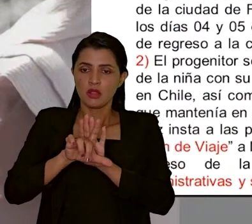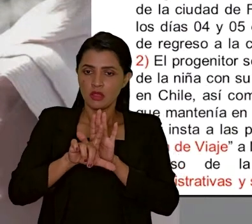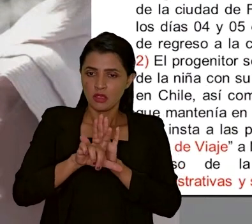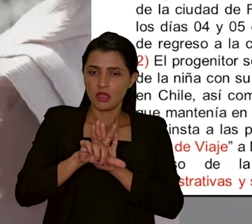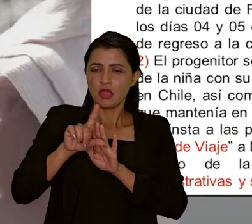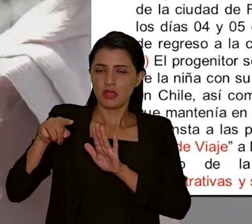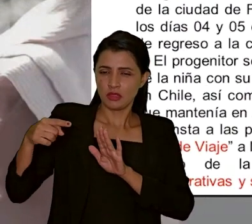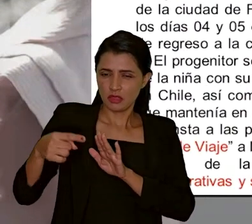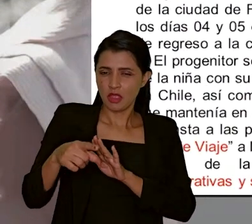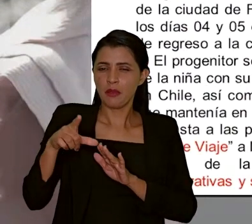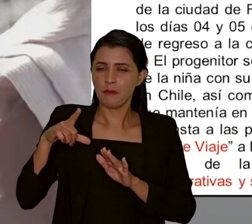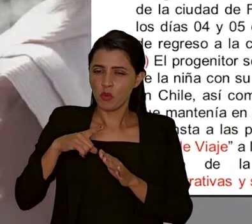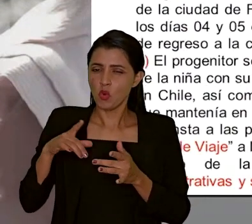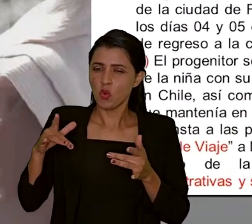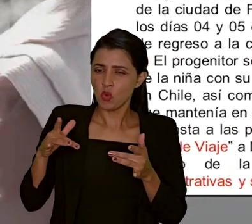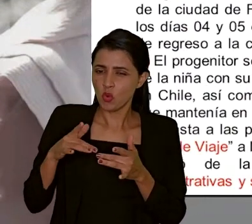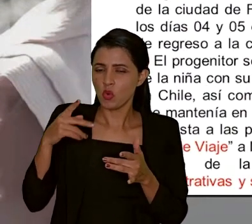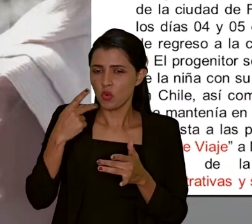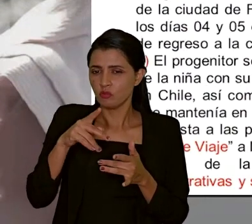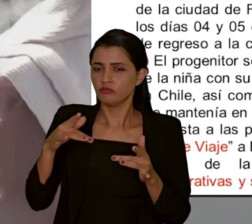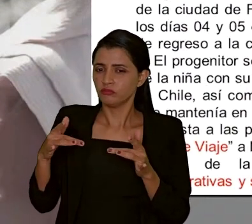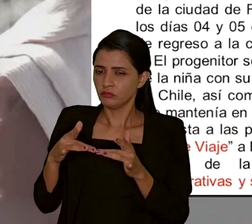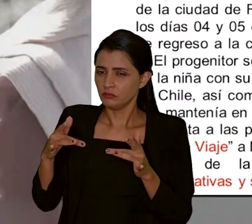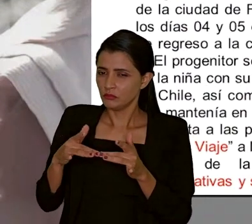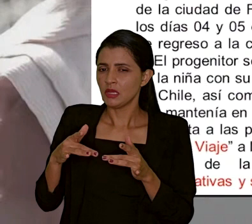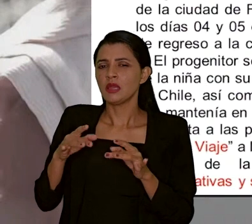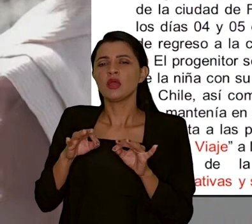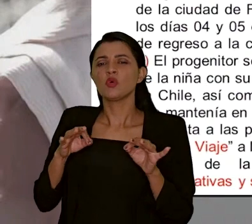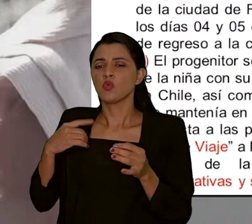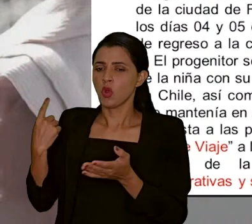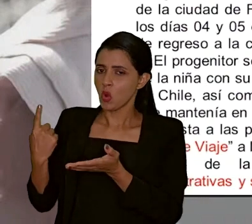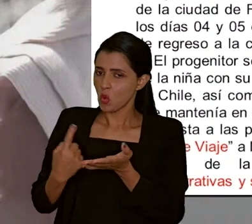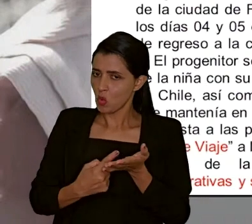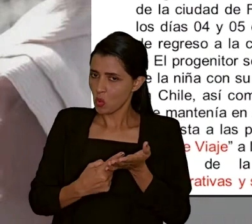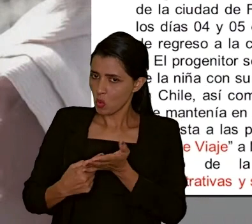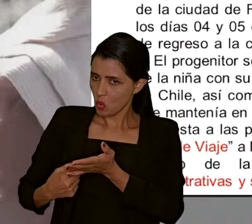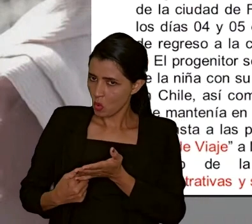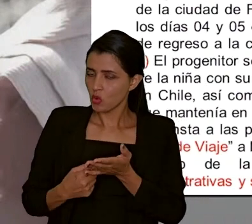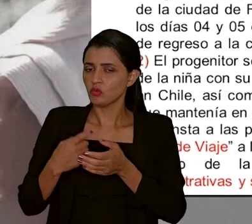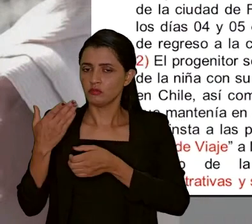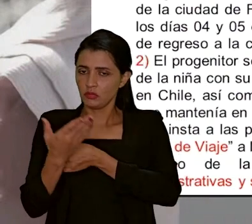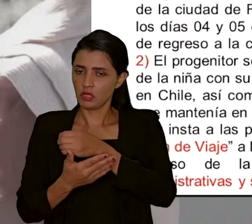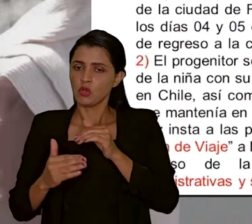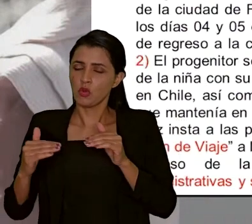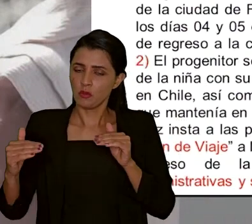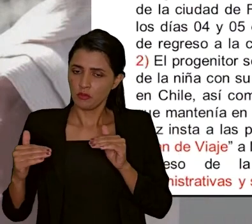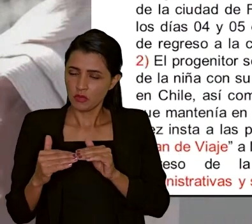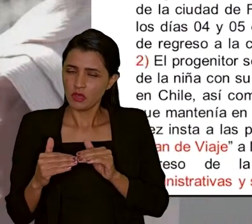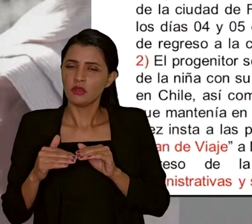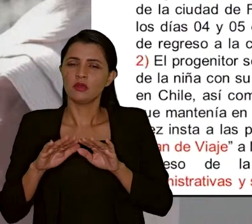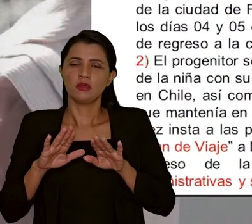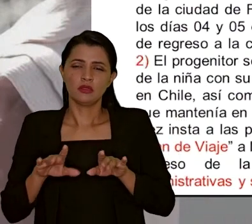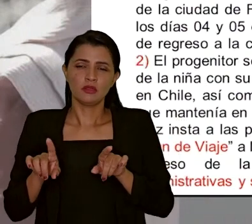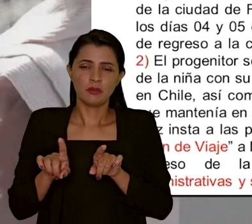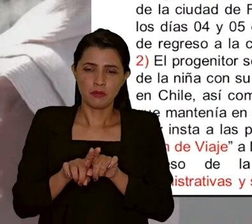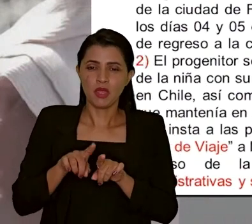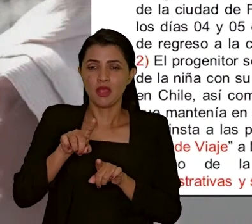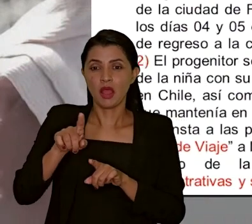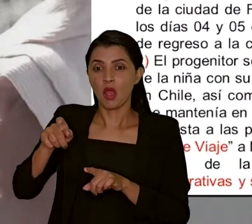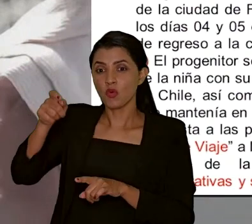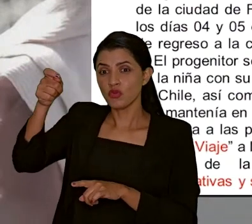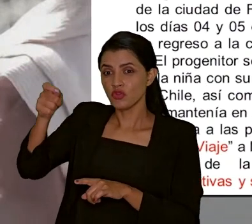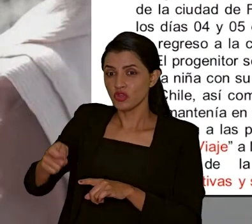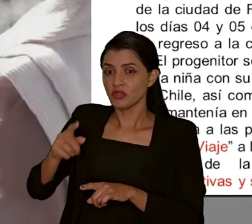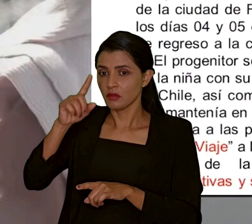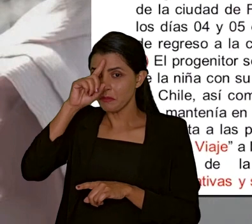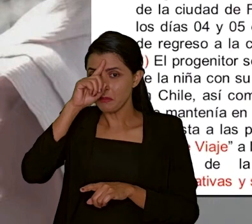manera virtual, llegan a un acuerdo que presentan al juzgado. El juez convoca audiencias donde se plasma el siguiente acuerdo.